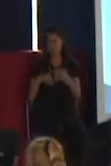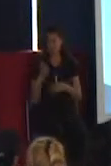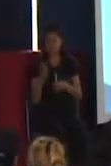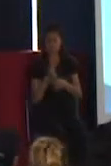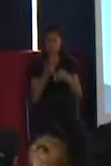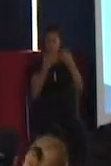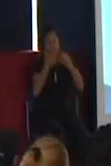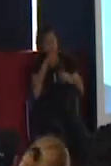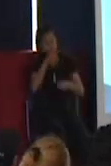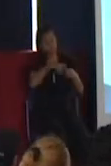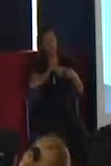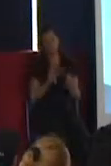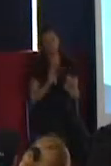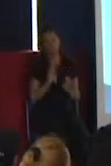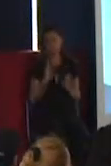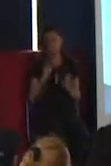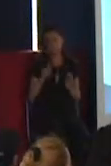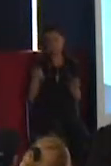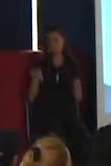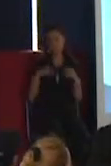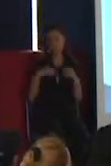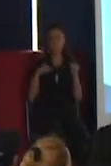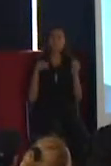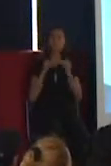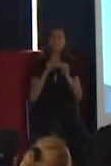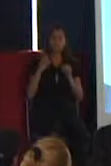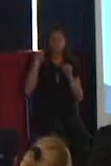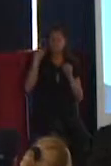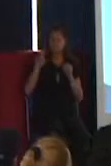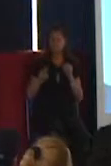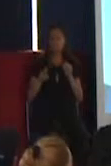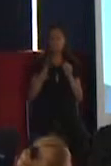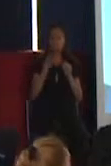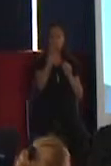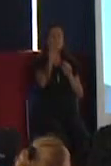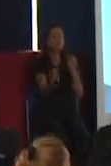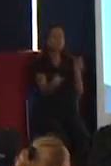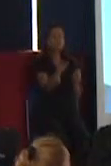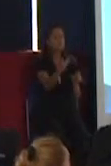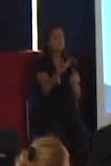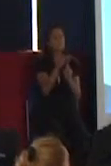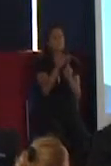de esas empresas. Para ello tendrían que también tener unos capacitadores.